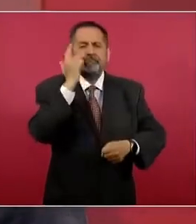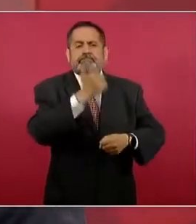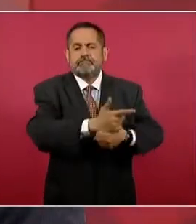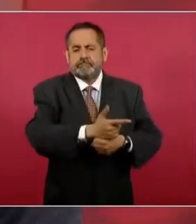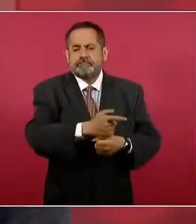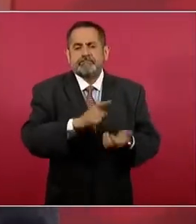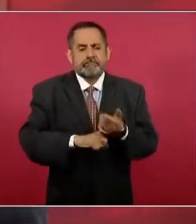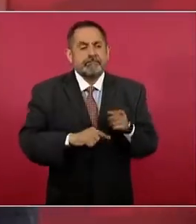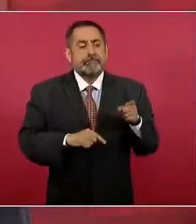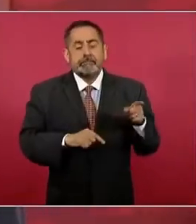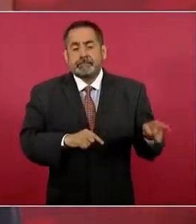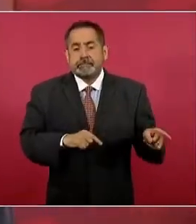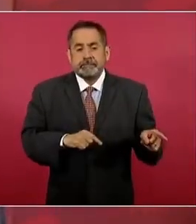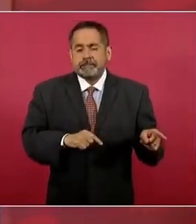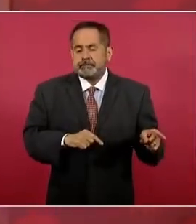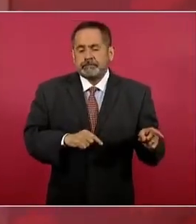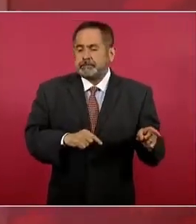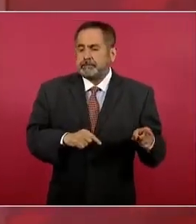de que había vendido